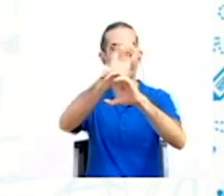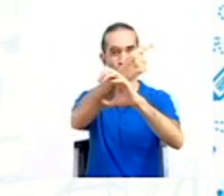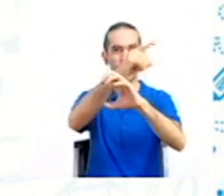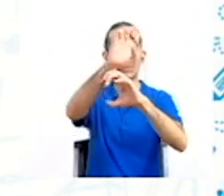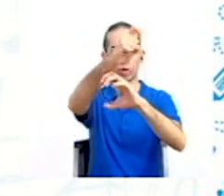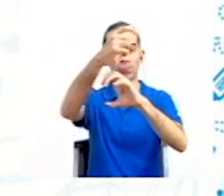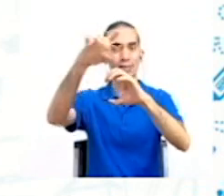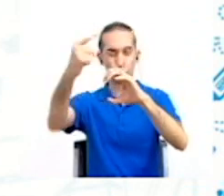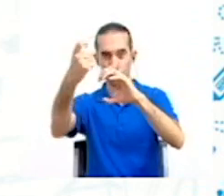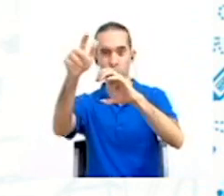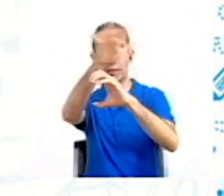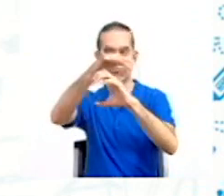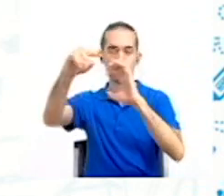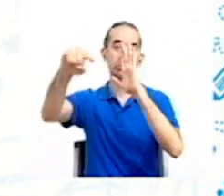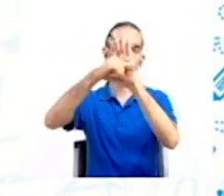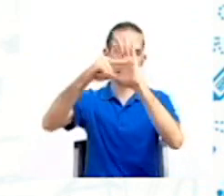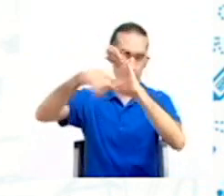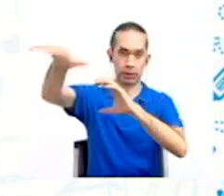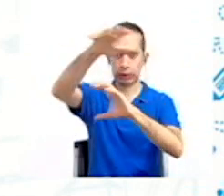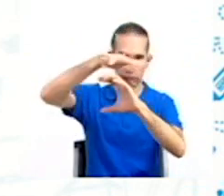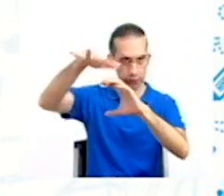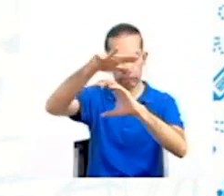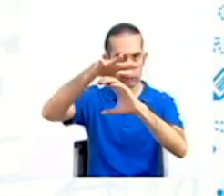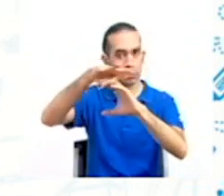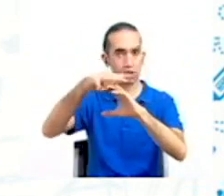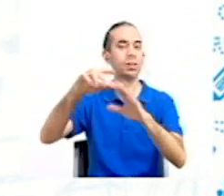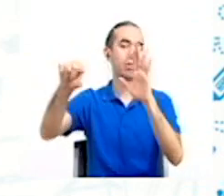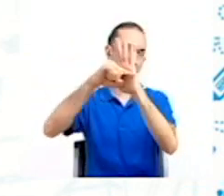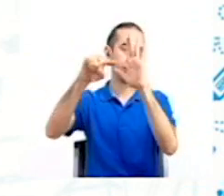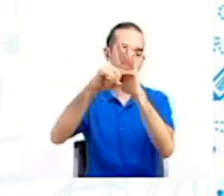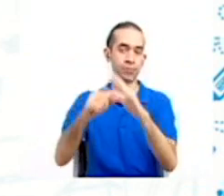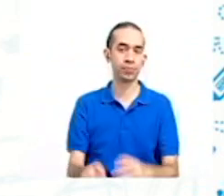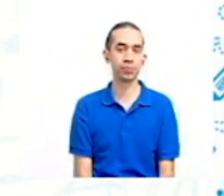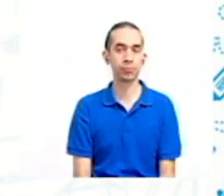arriba, forman la parte negativa porque los electrones son negativos.